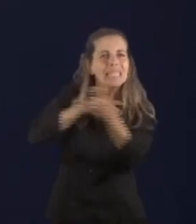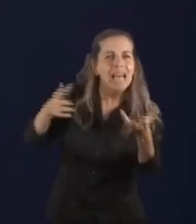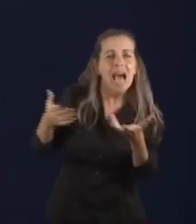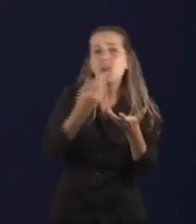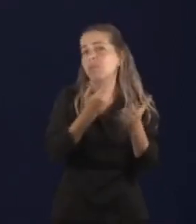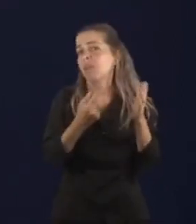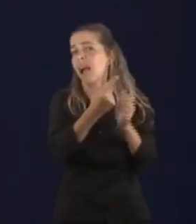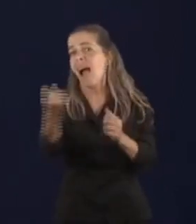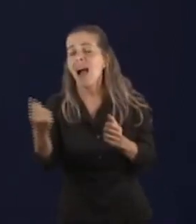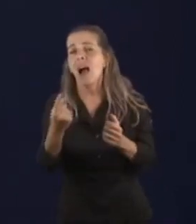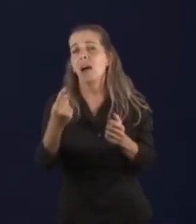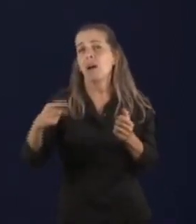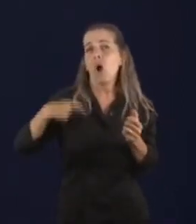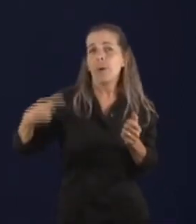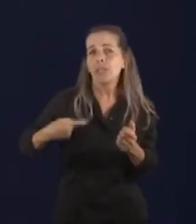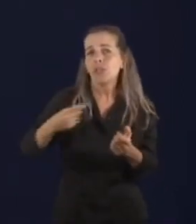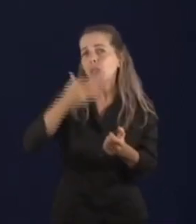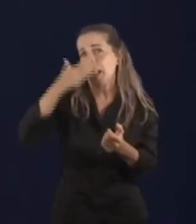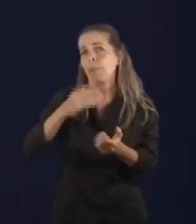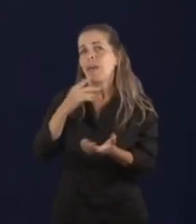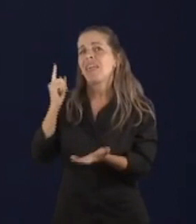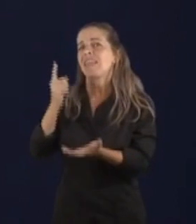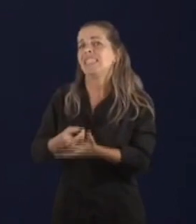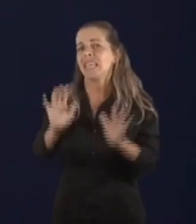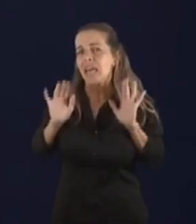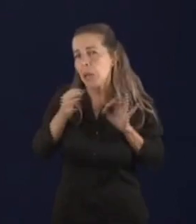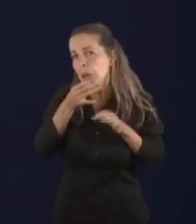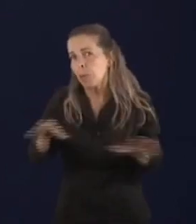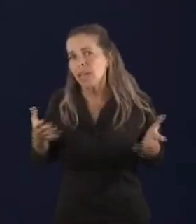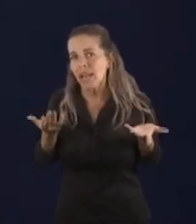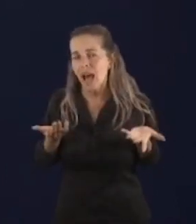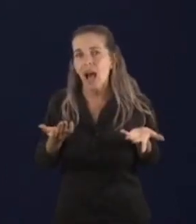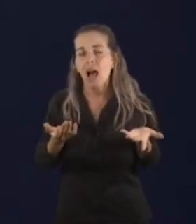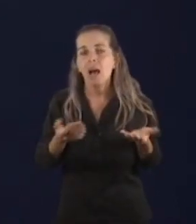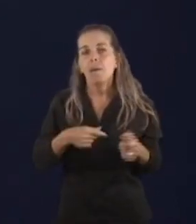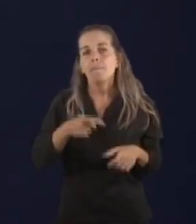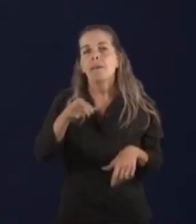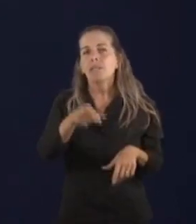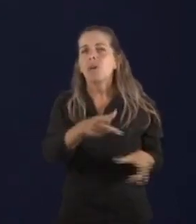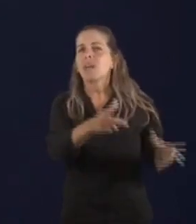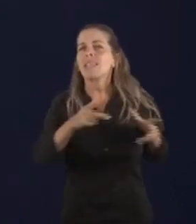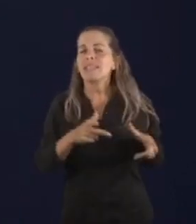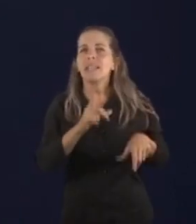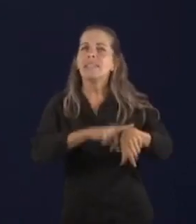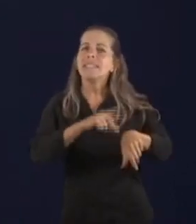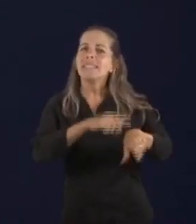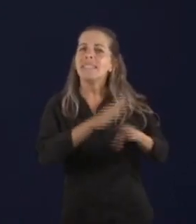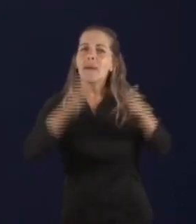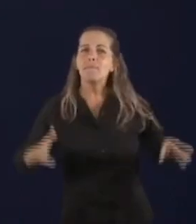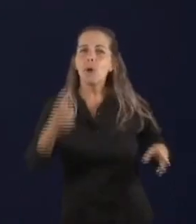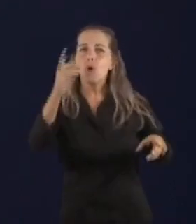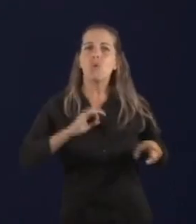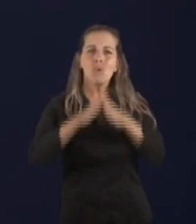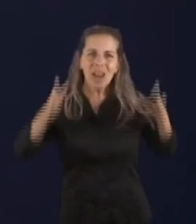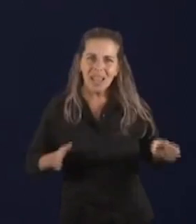social resolverá como le parezca como le parezca más conveniente entiendo que el año o este plazo que se puso de